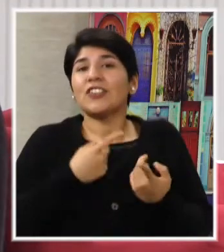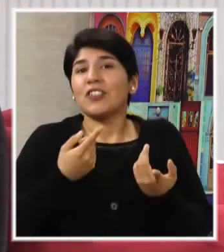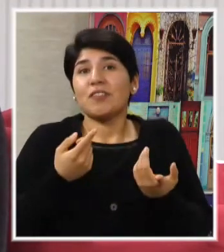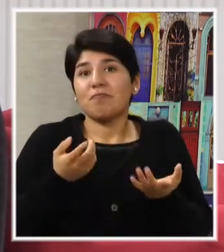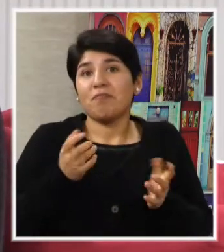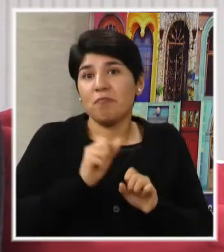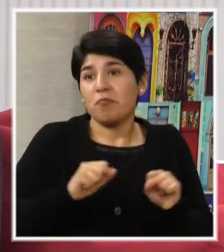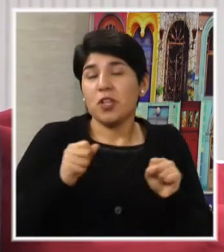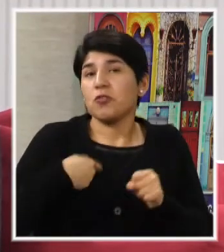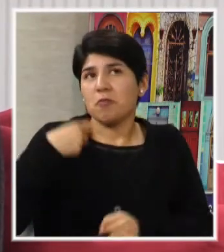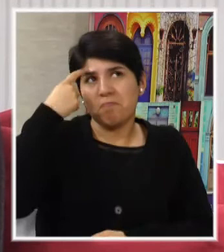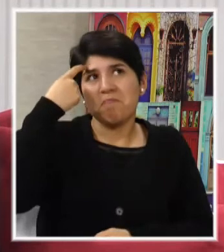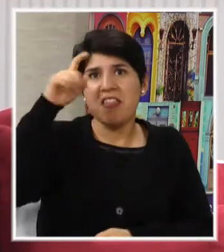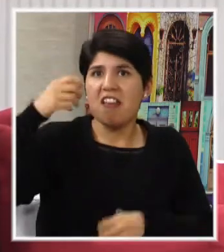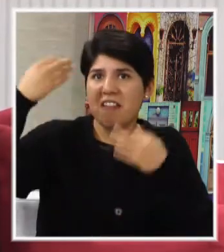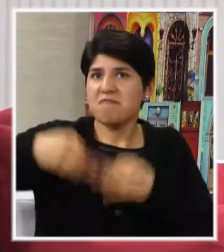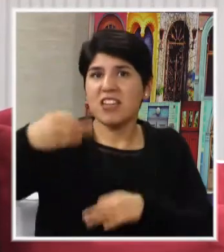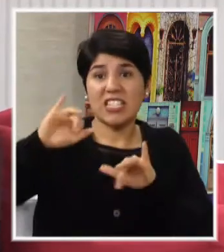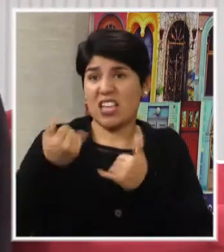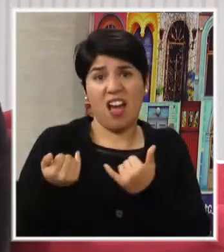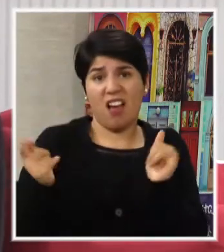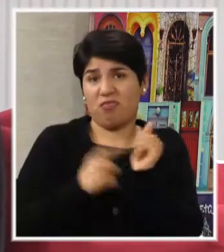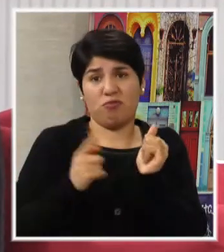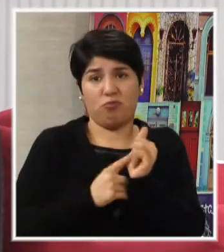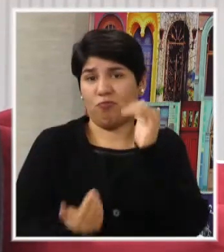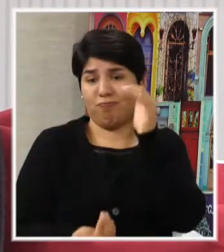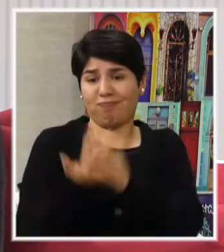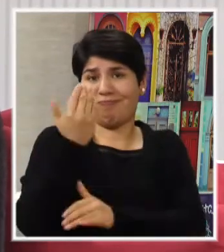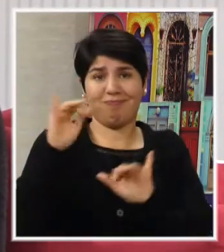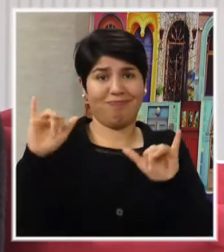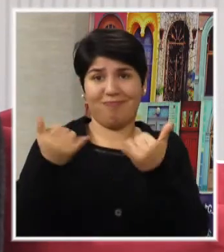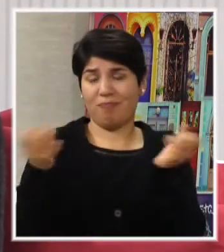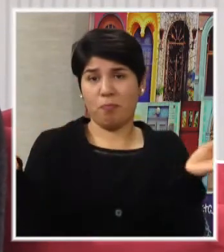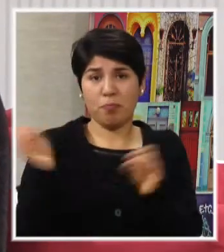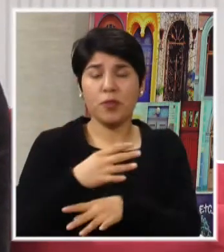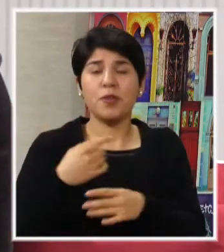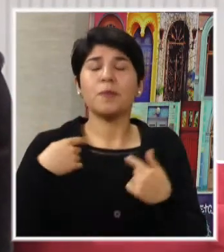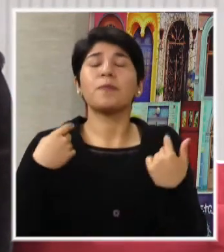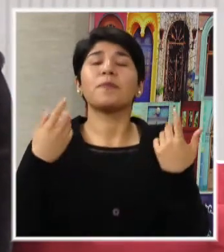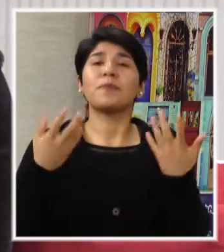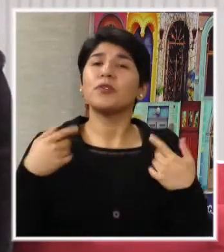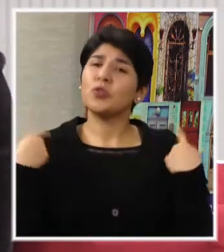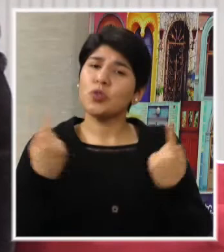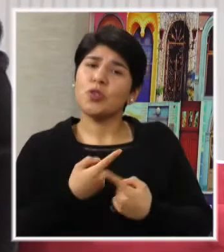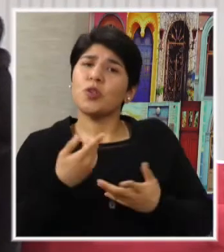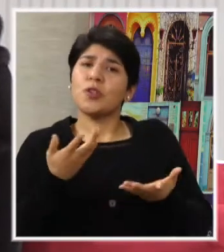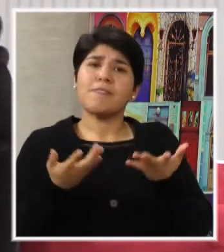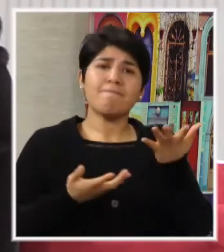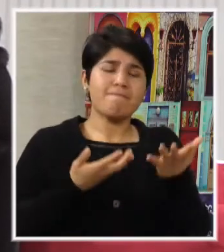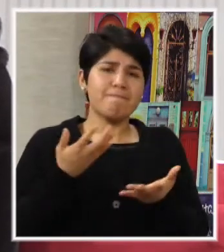pueden hacer a mí me pareció fantástico ya está en el canal de youtube m porque a ver nosotros siempre hemos tenido